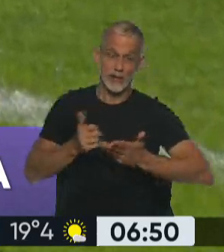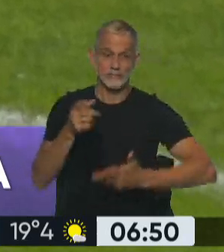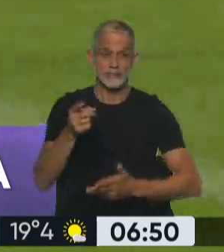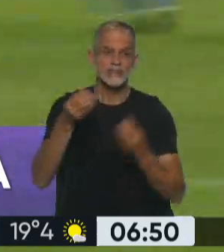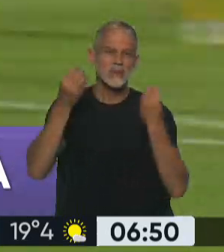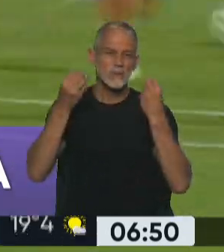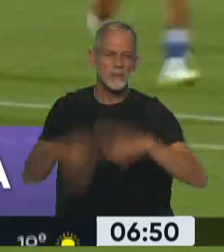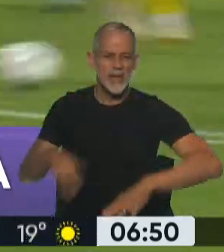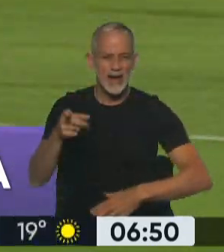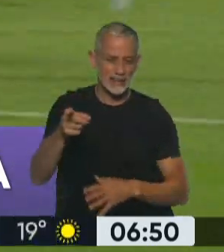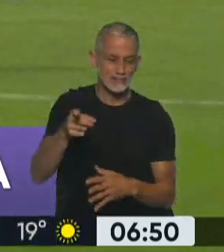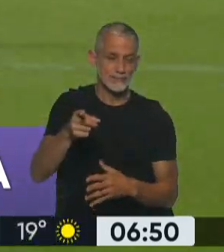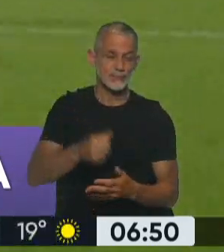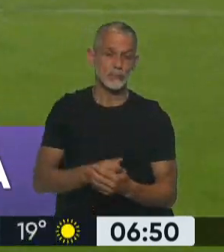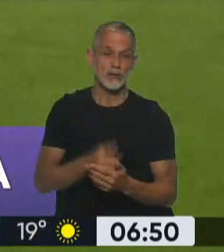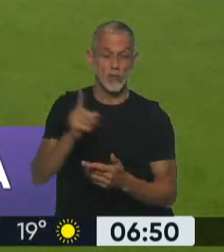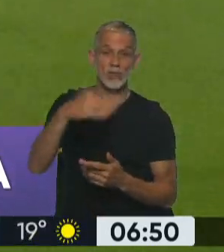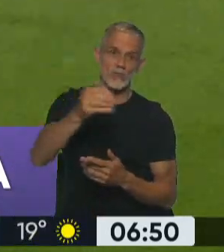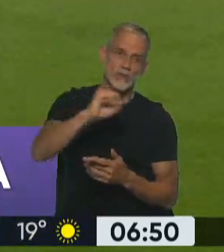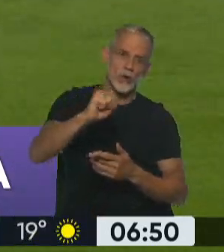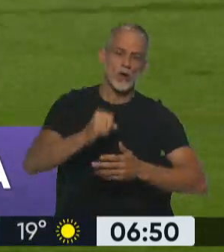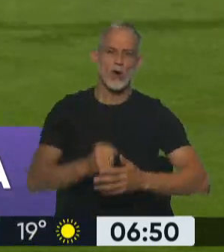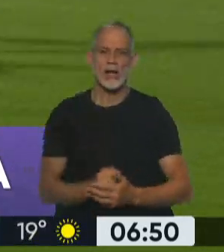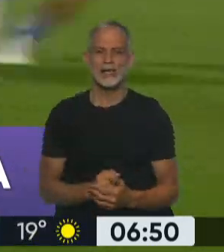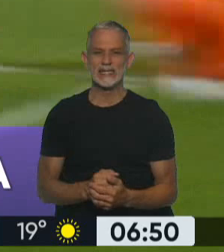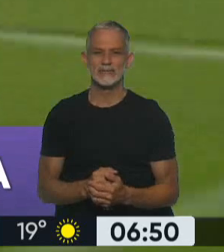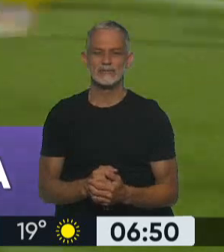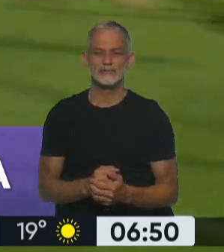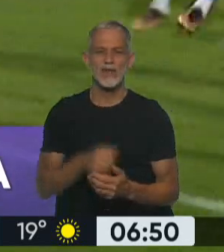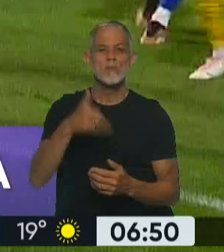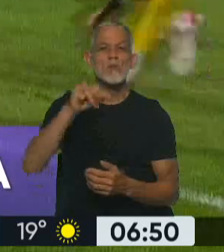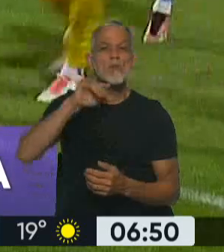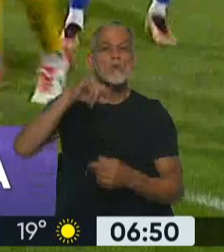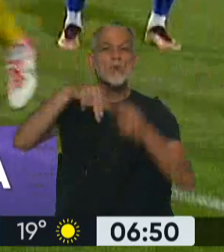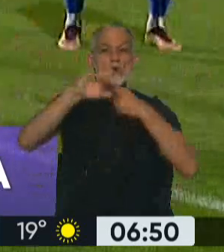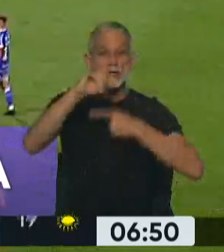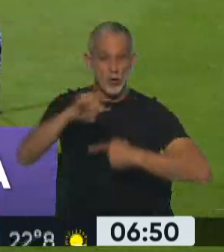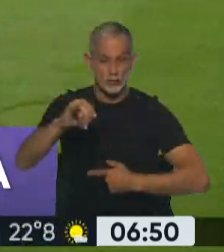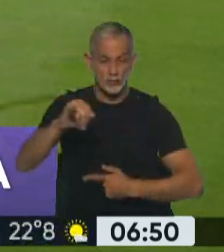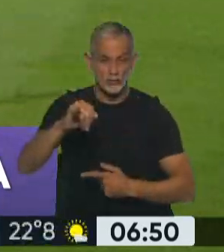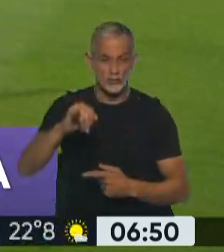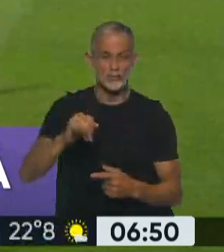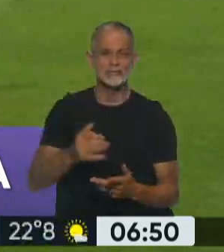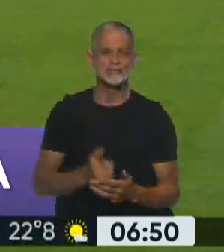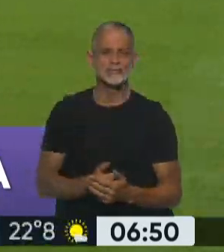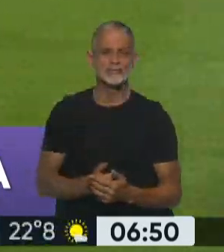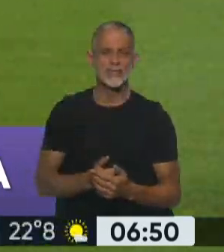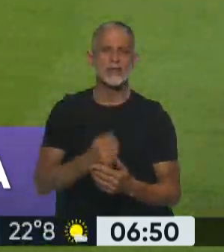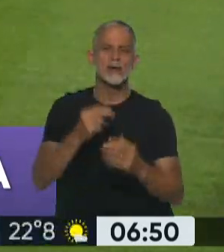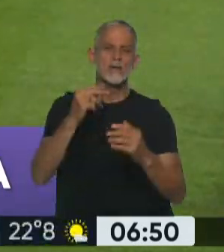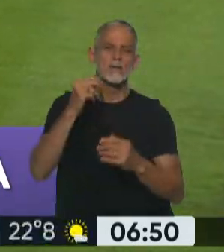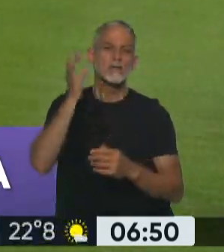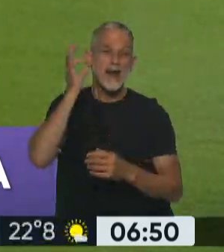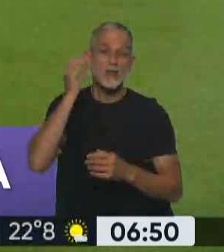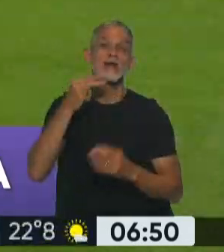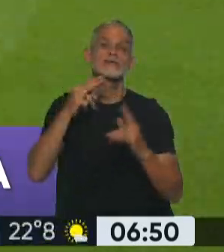pierde. Bueno, el chico que después mete el gol es López Muñoz. Familiar de claro, López Muñoz, qué jugador, ¿no? Ha jugado realmente muy bien, sobrino de Diego. Sí,